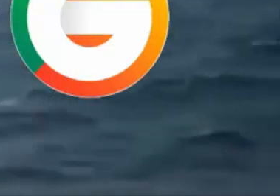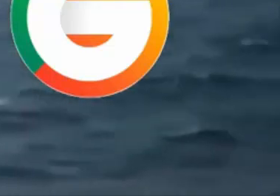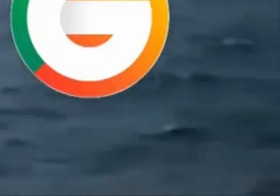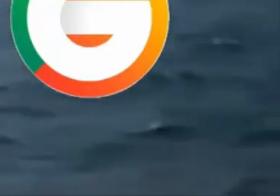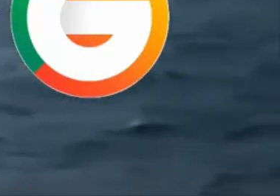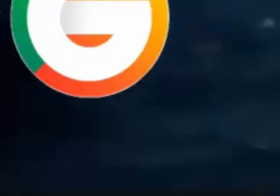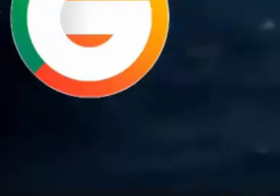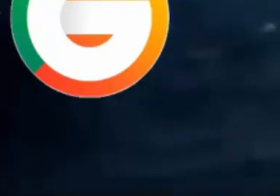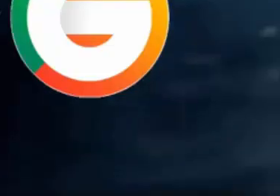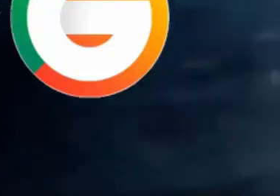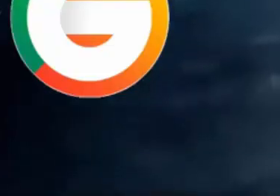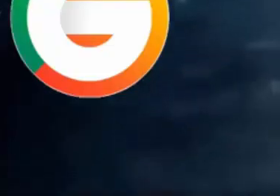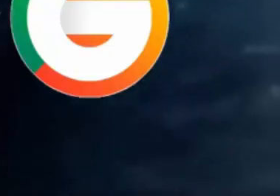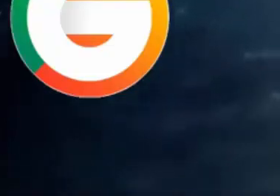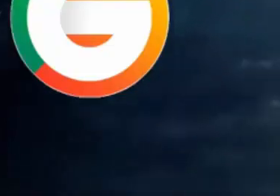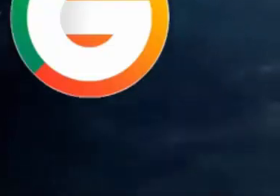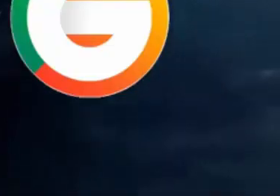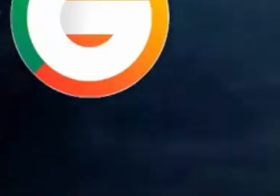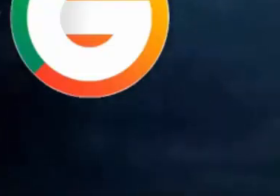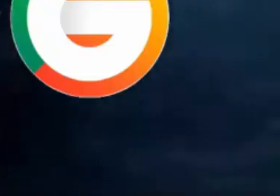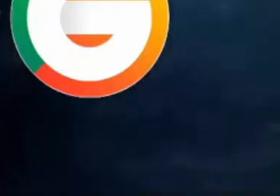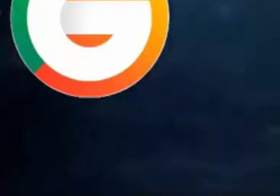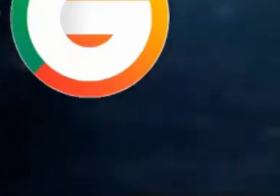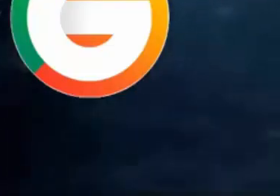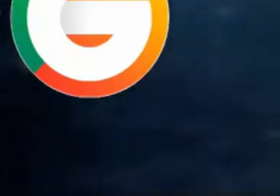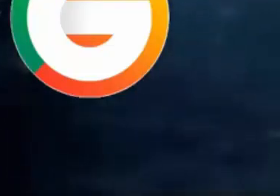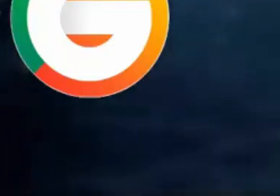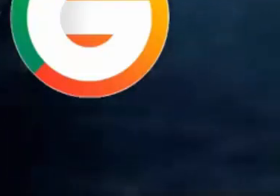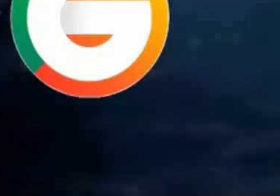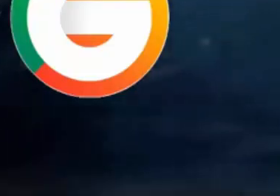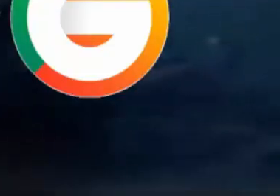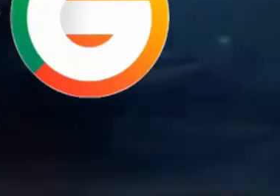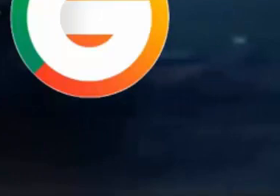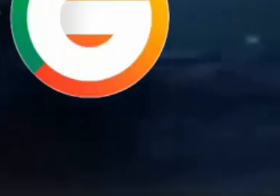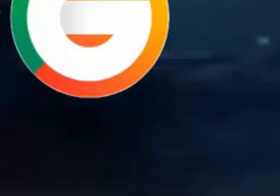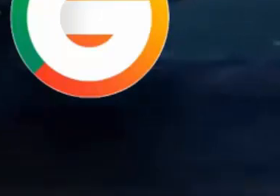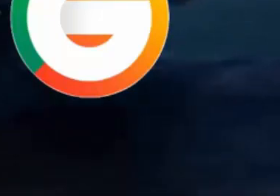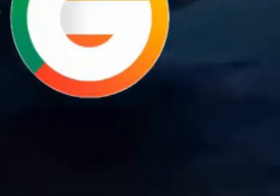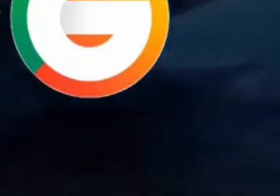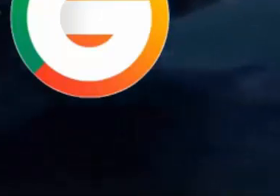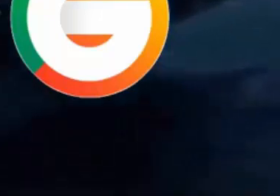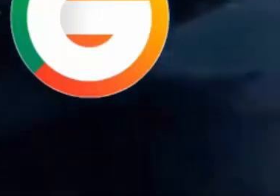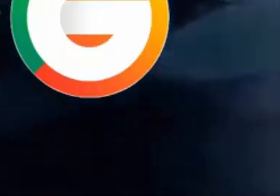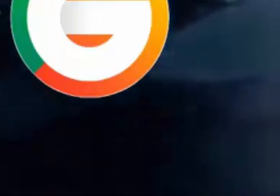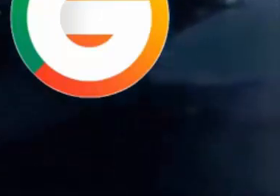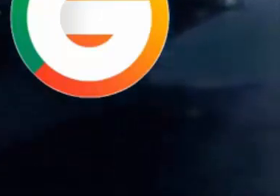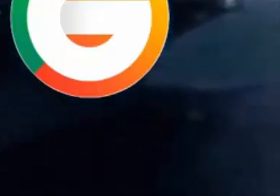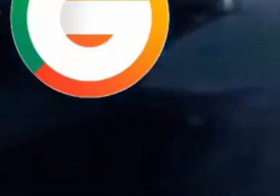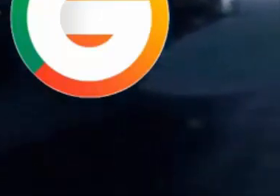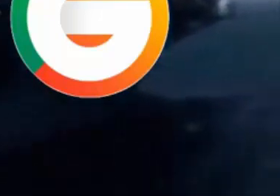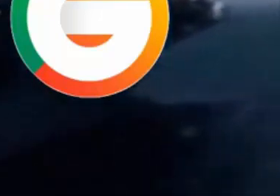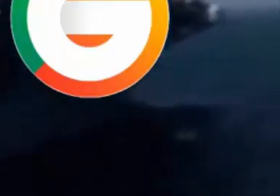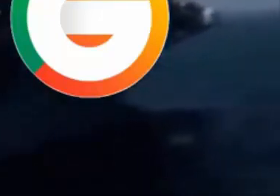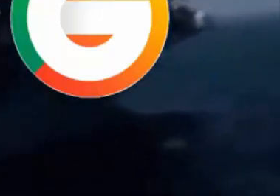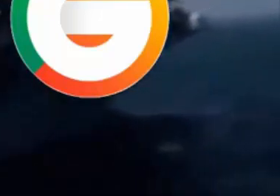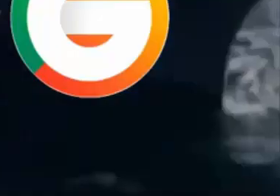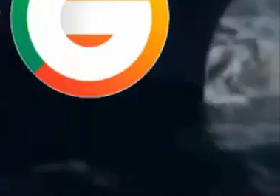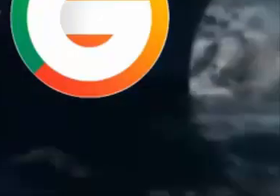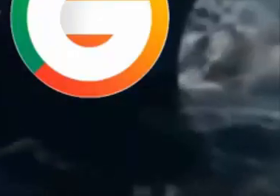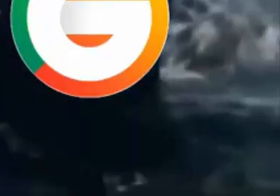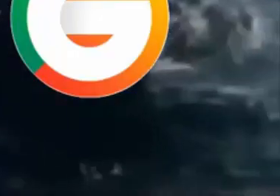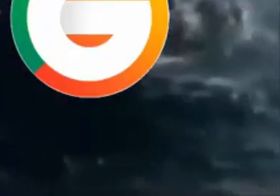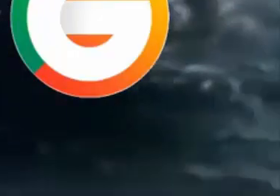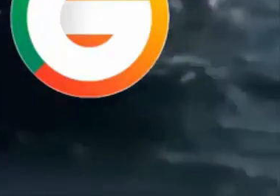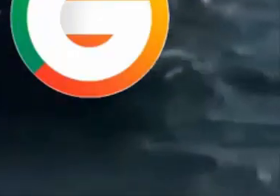el Departamento de Estado ofreció un plan para la liberación de los presos políticos y la convocatoria a elecciones libres y democráticas, en